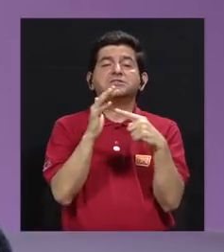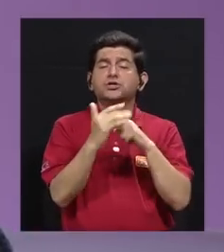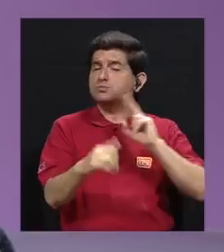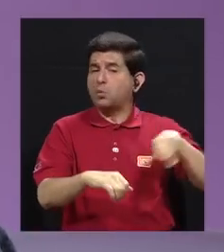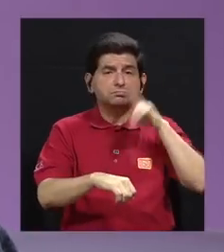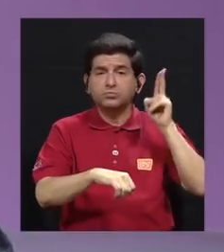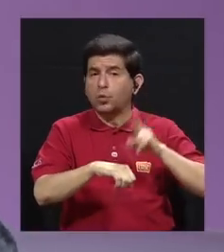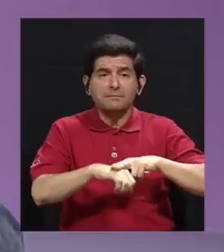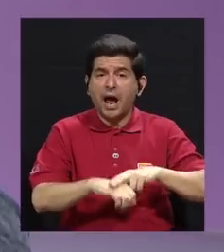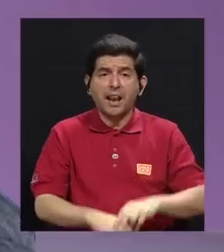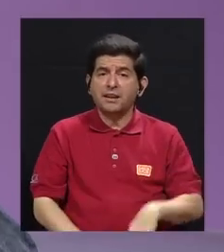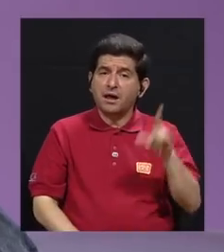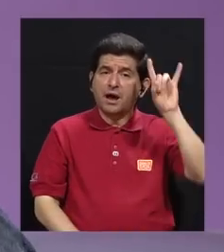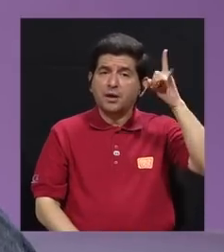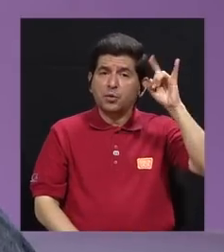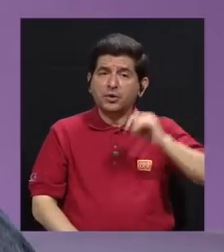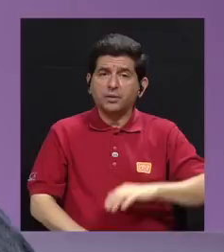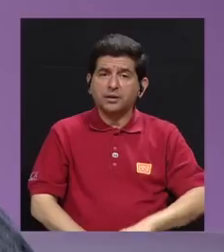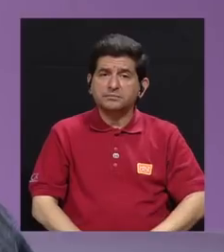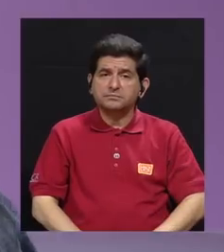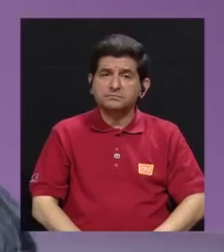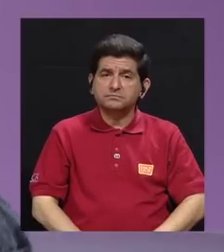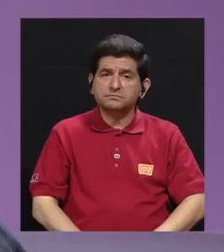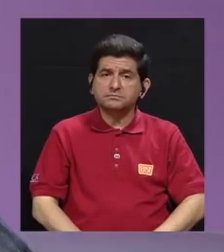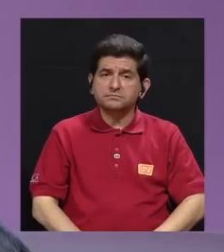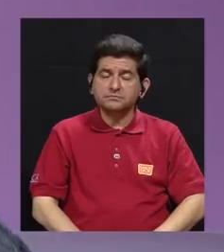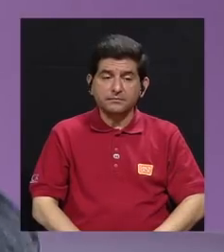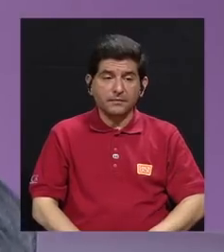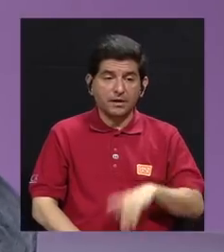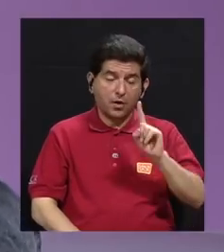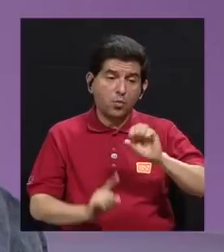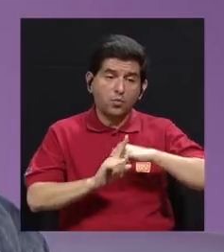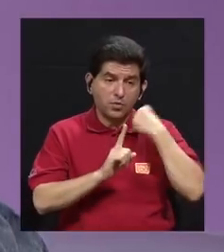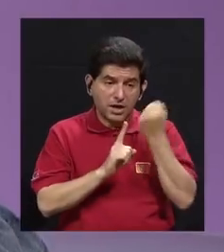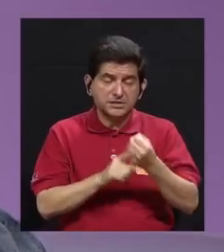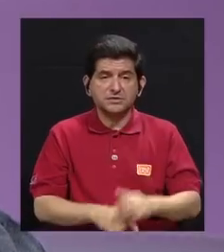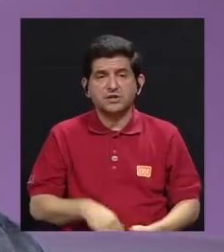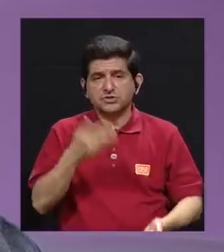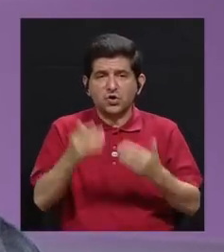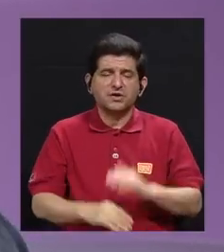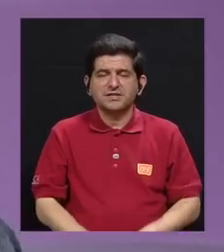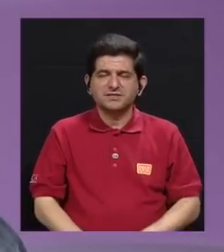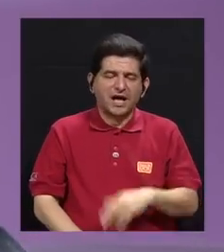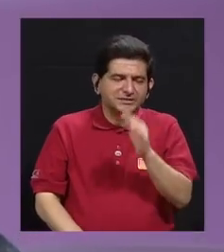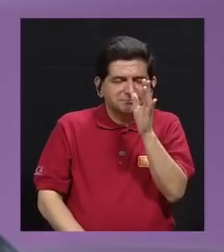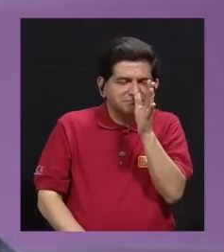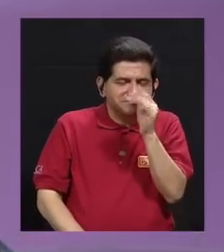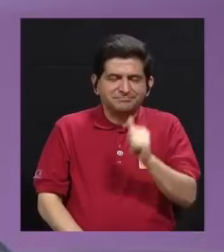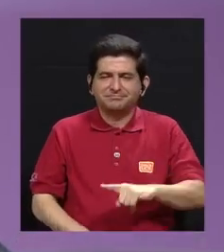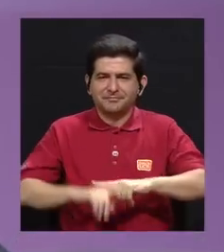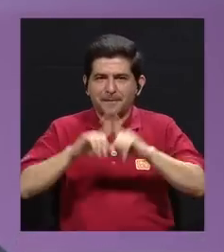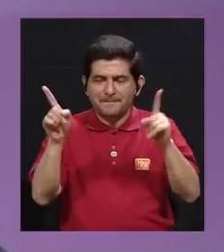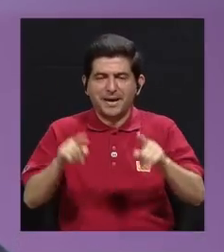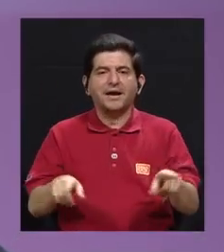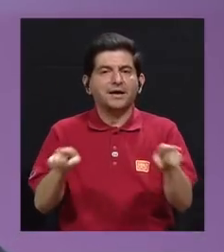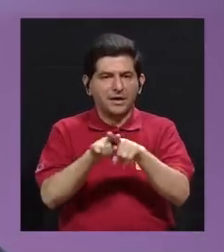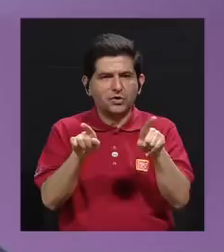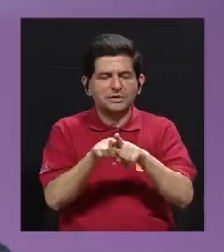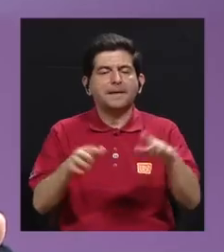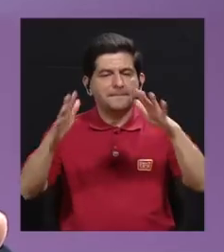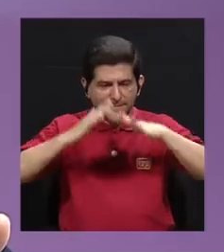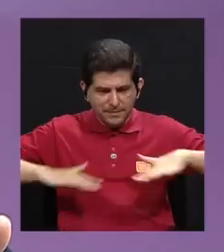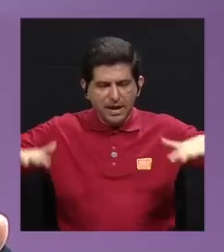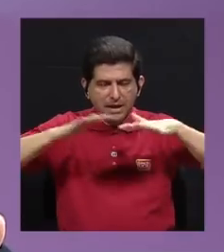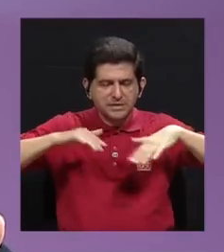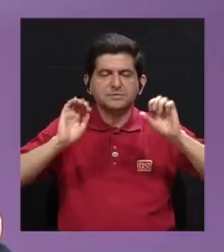travestismo popular es muy normal en Bolivia. Y si bien es una cosa histriónica, qué sé yo,